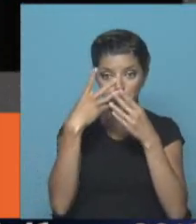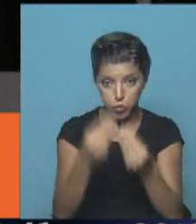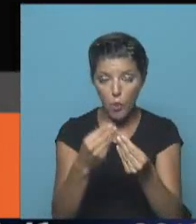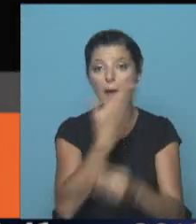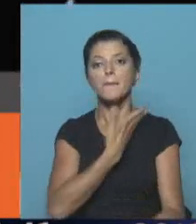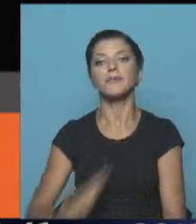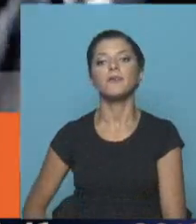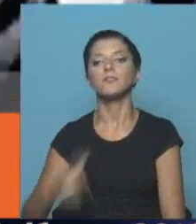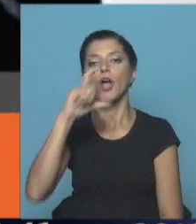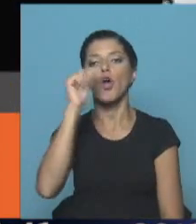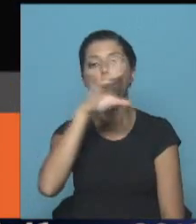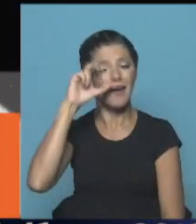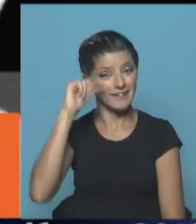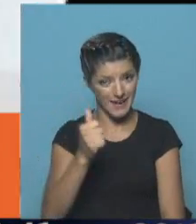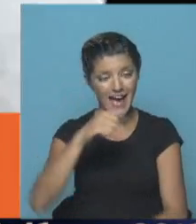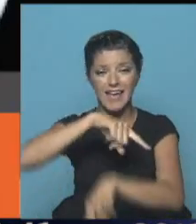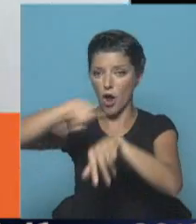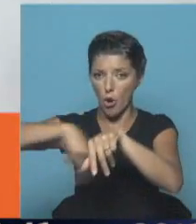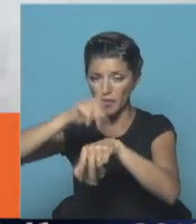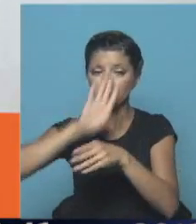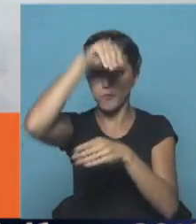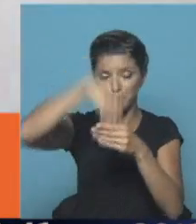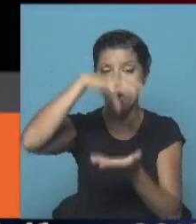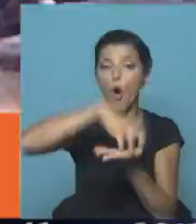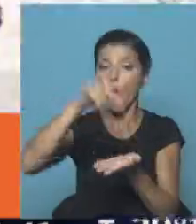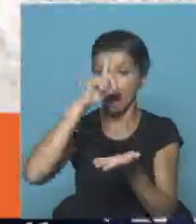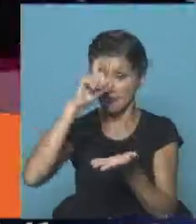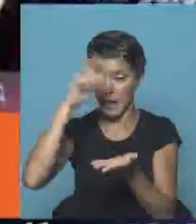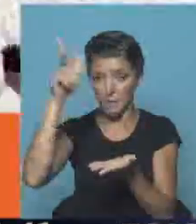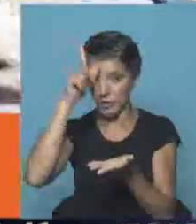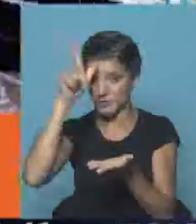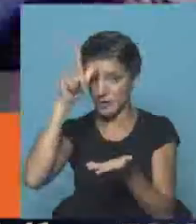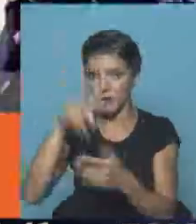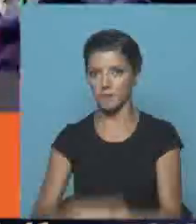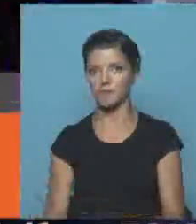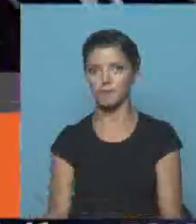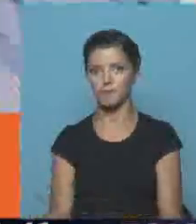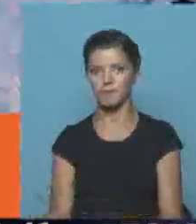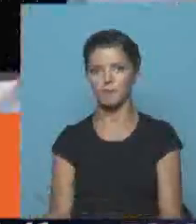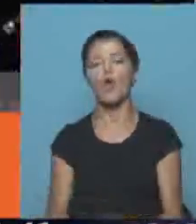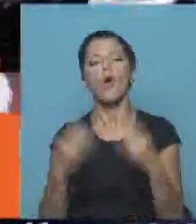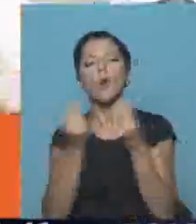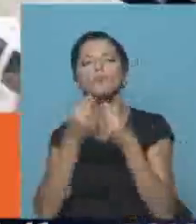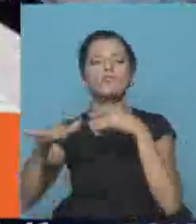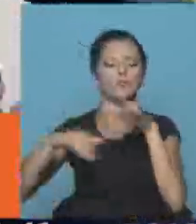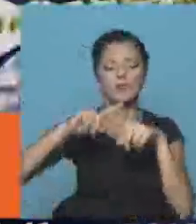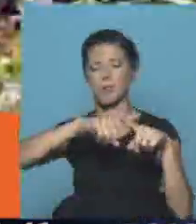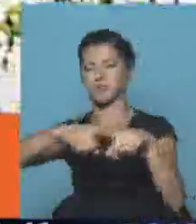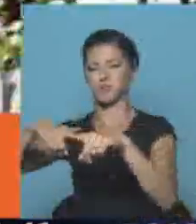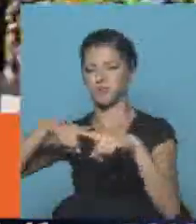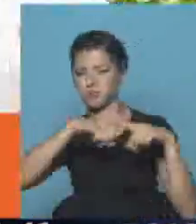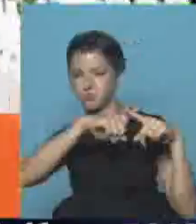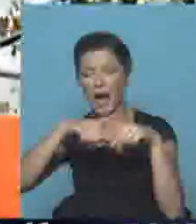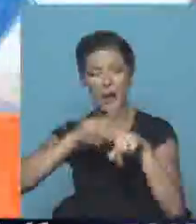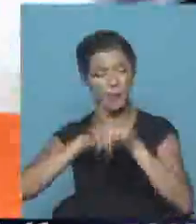presidente Rafael Correa, retenido varias horas en un hospital policial. Con varios episodios de tensión política durante la década en el